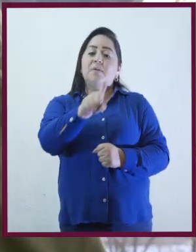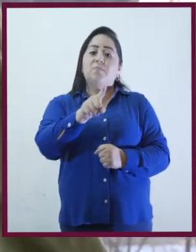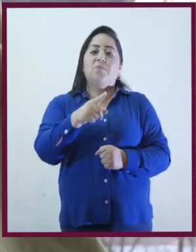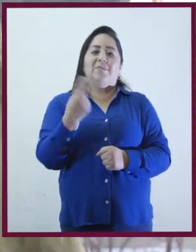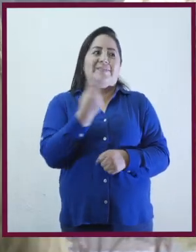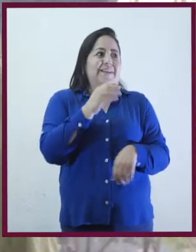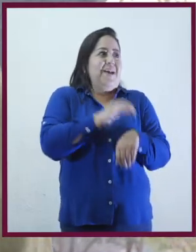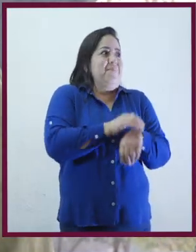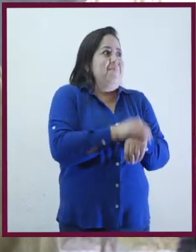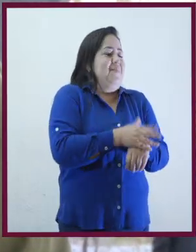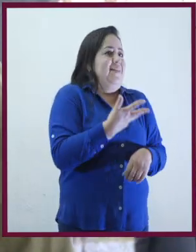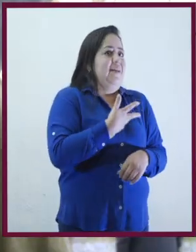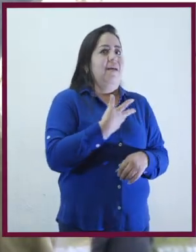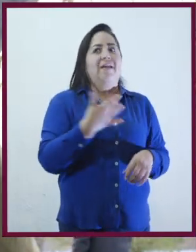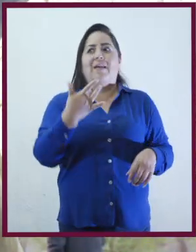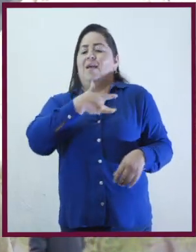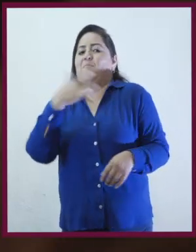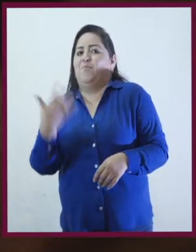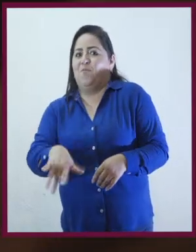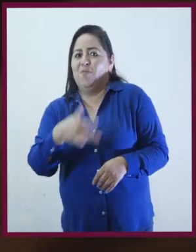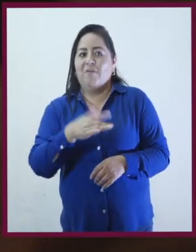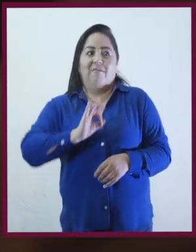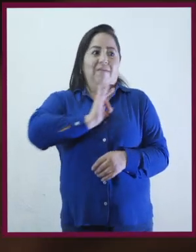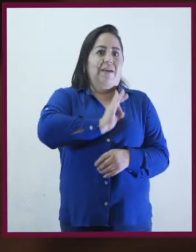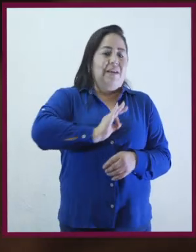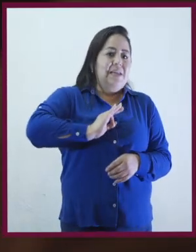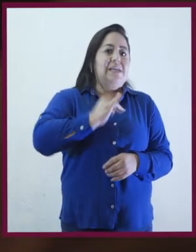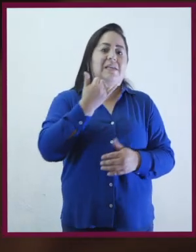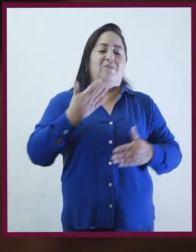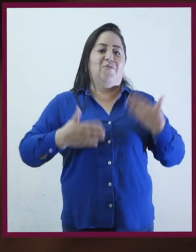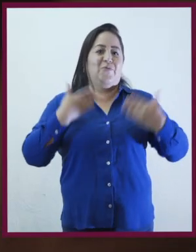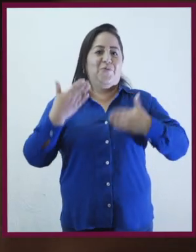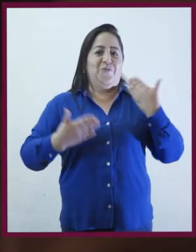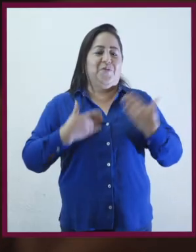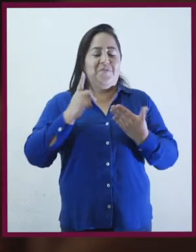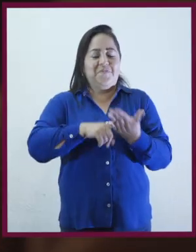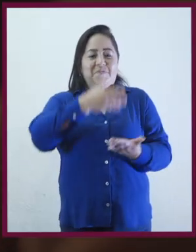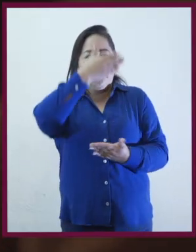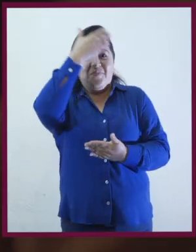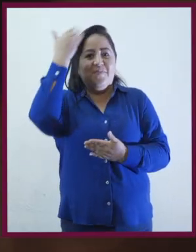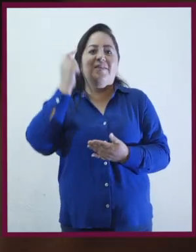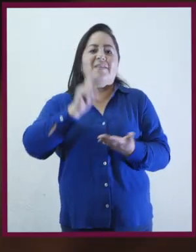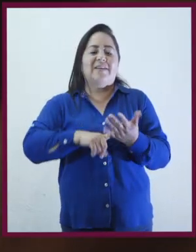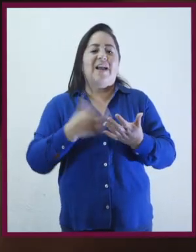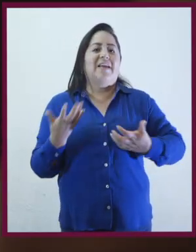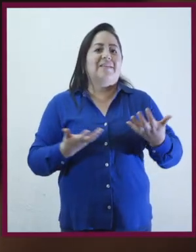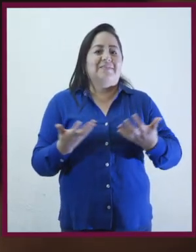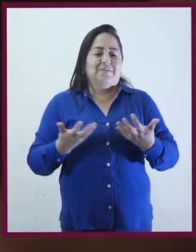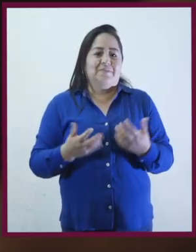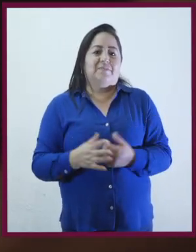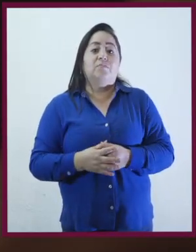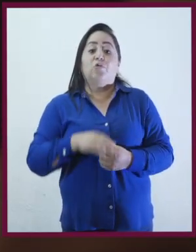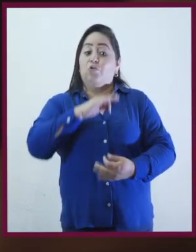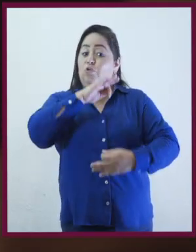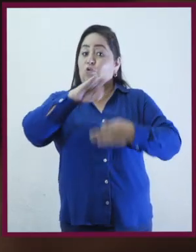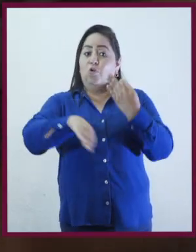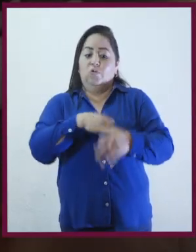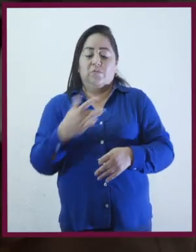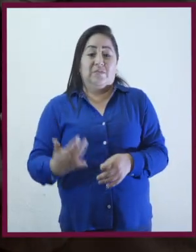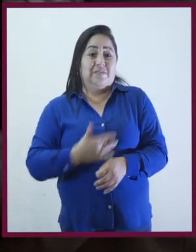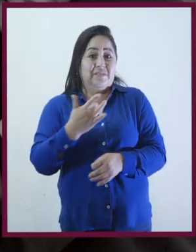tener amigos, enamorarse, estar feliz y disfrutar genuinamente lo que hacemos. Todos